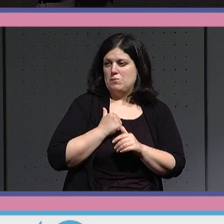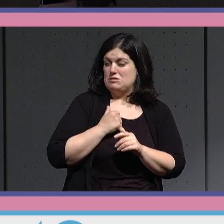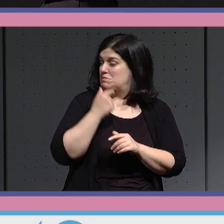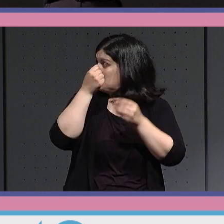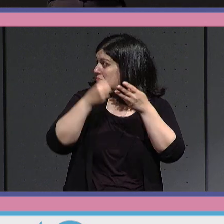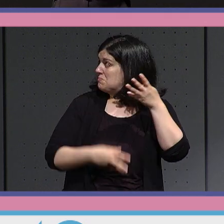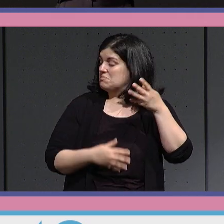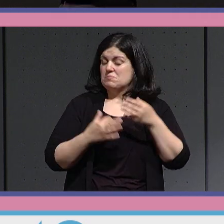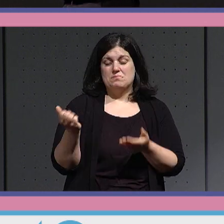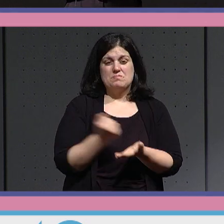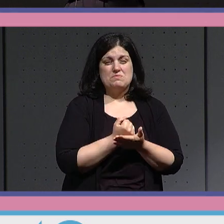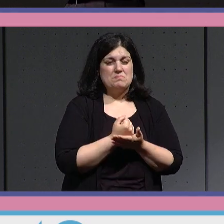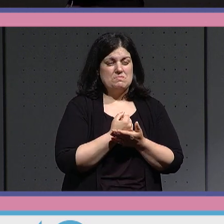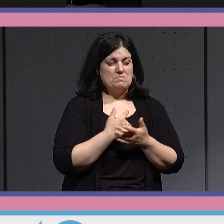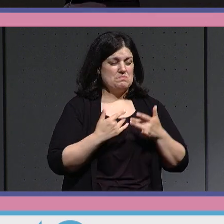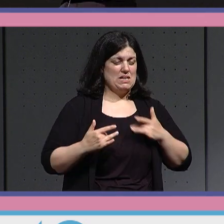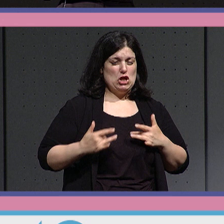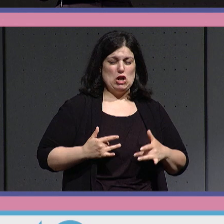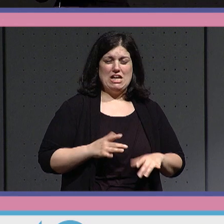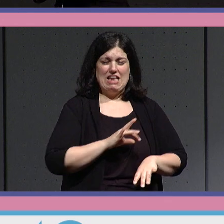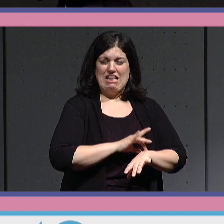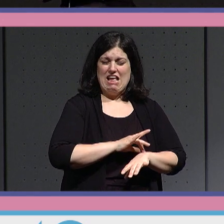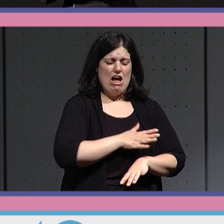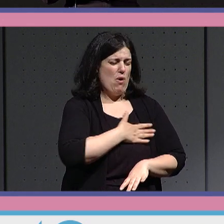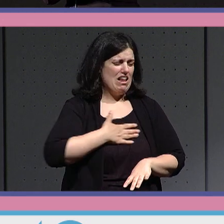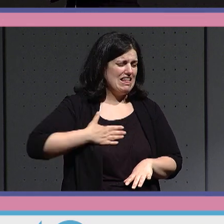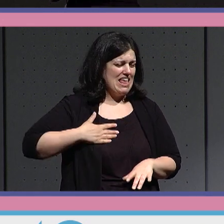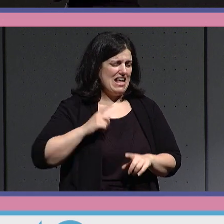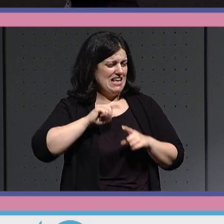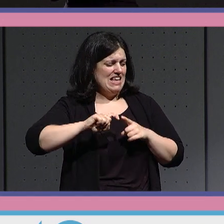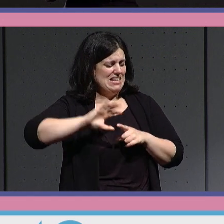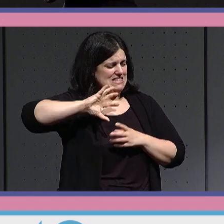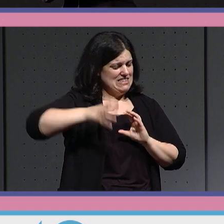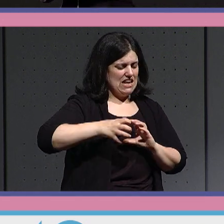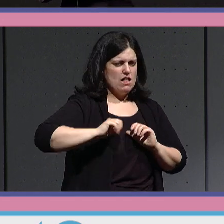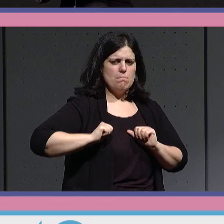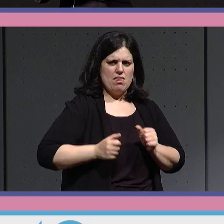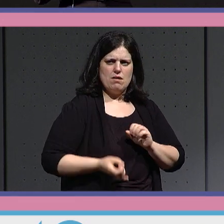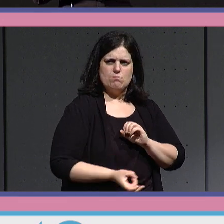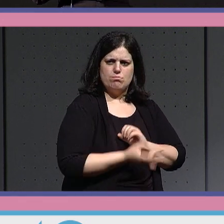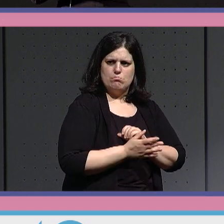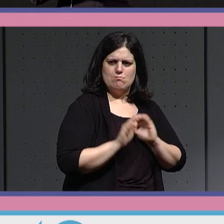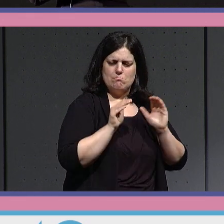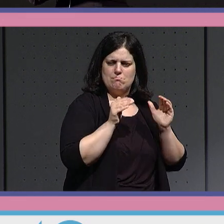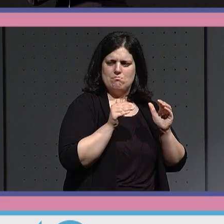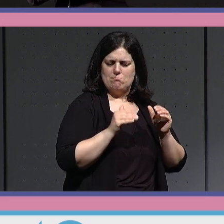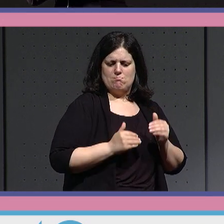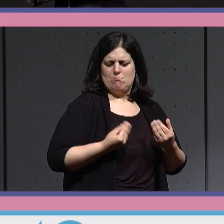es que casi cualquier patología psiquiátrica acompañante en muchas ocasiones también puede empezar a lo largo de la vida y